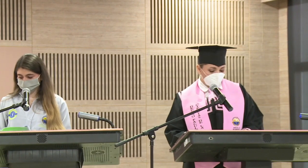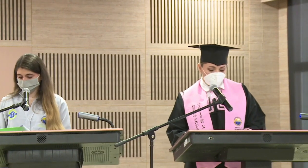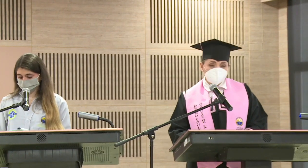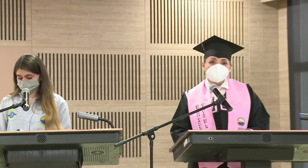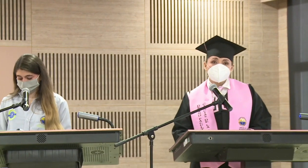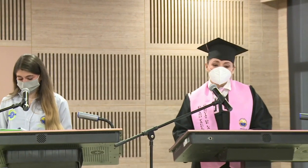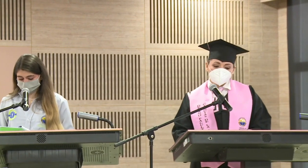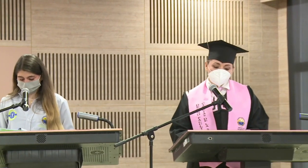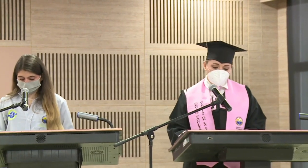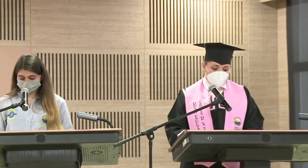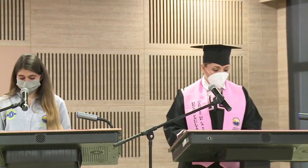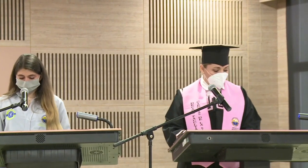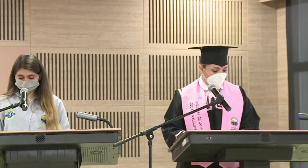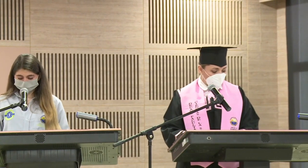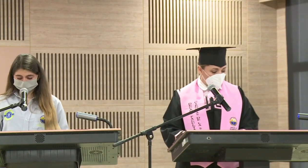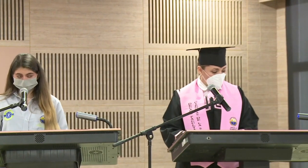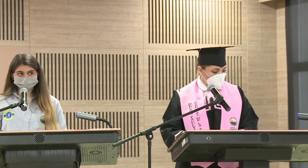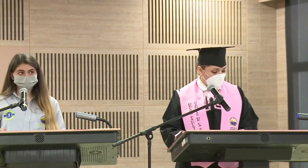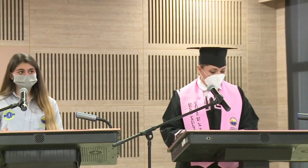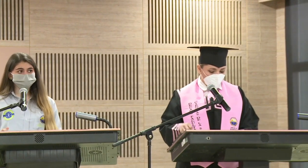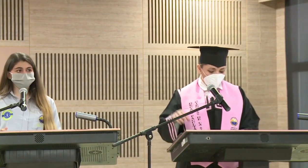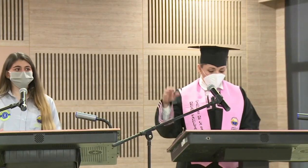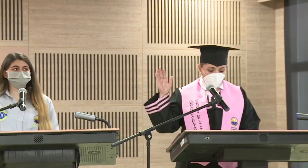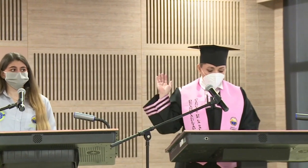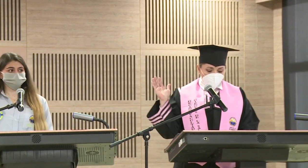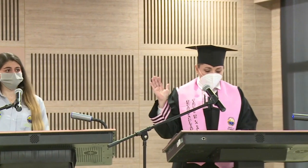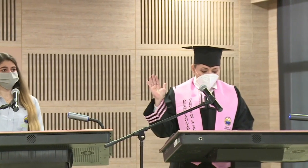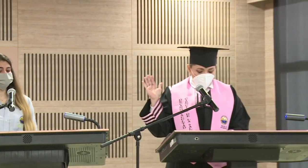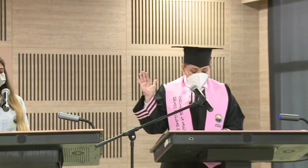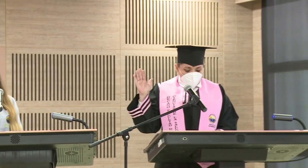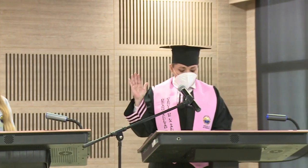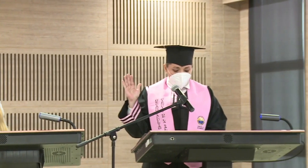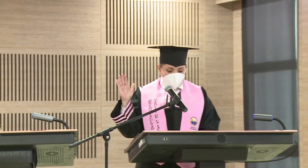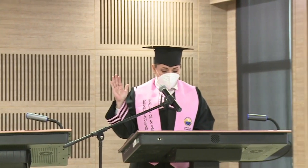Invitamos a los estudiantes de medicina a que levanten su mano.